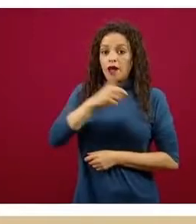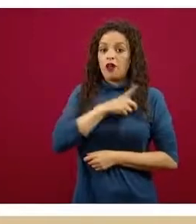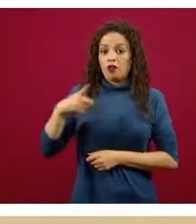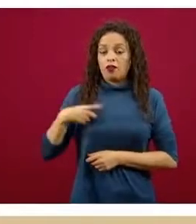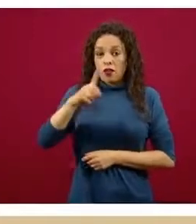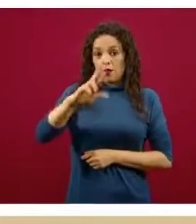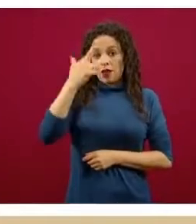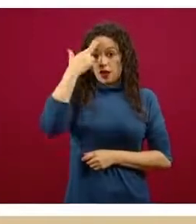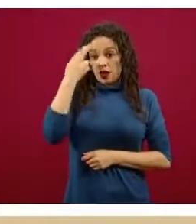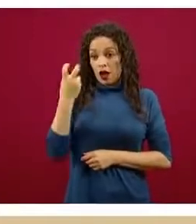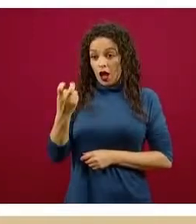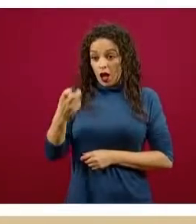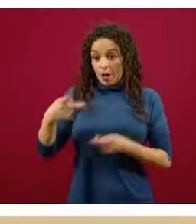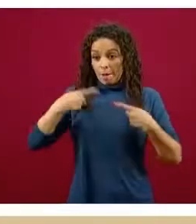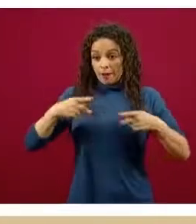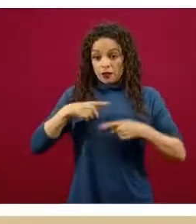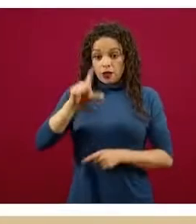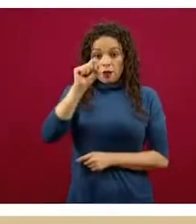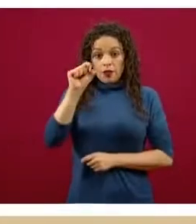de estas